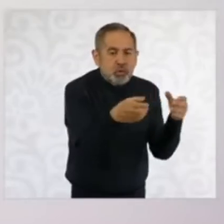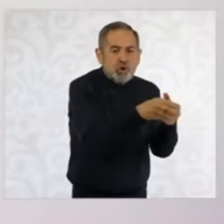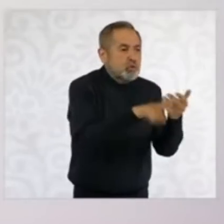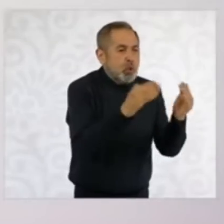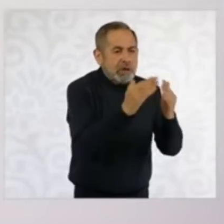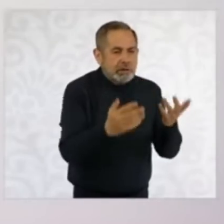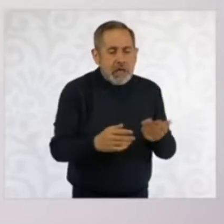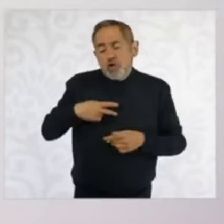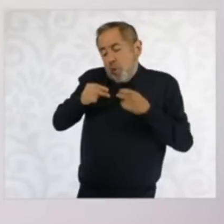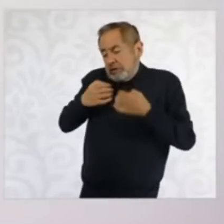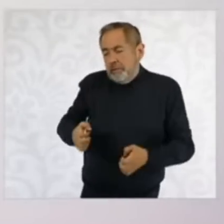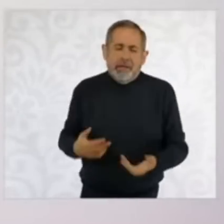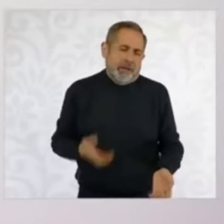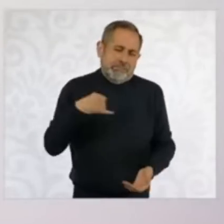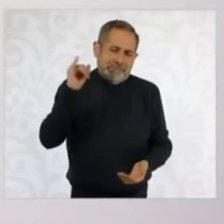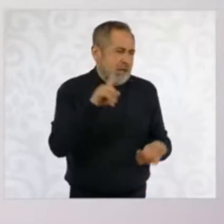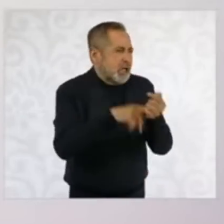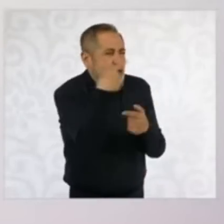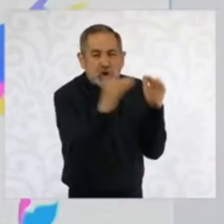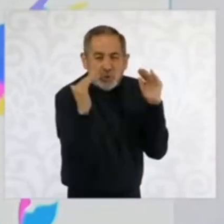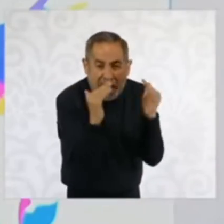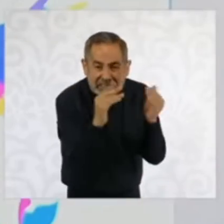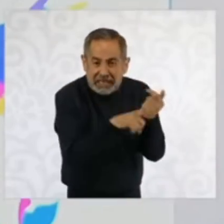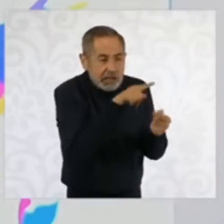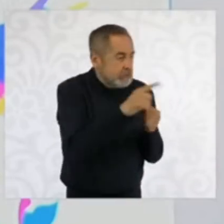pues sí, pero fue en su casa.